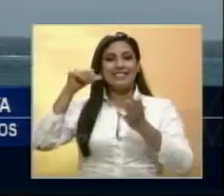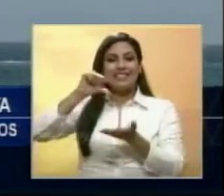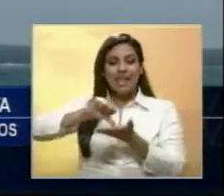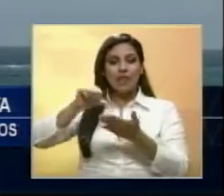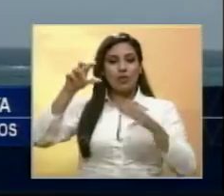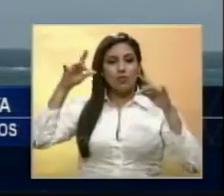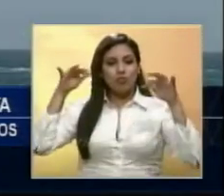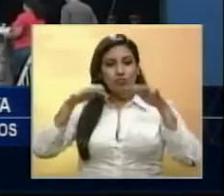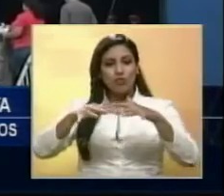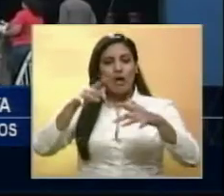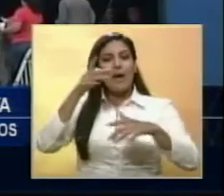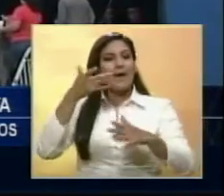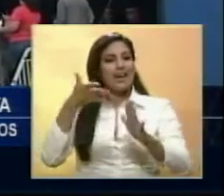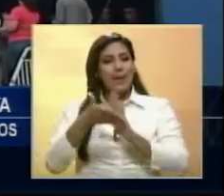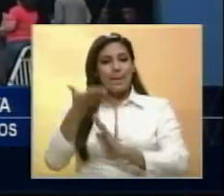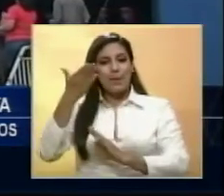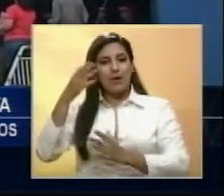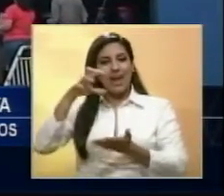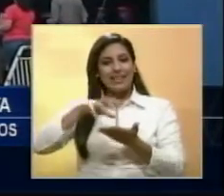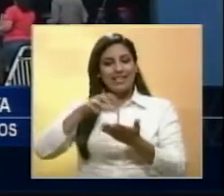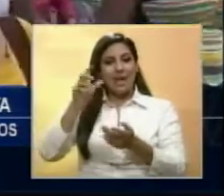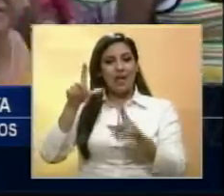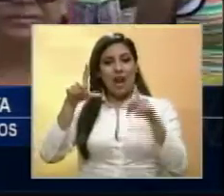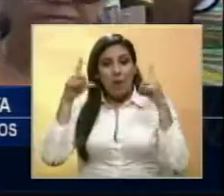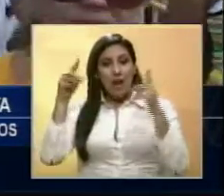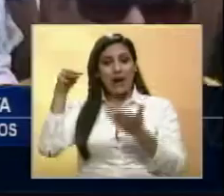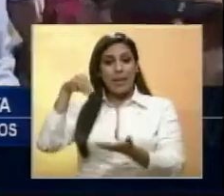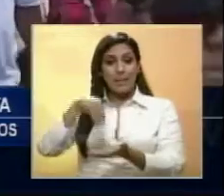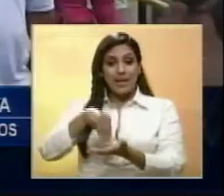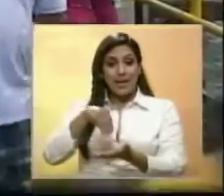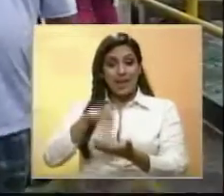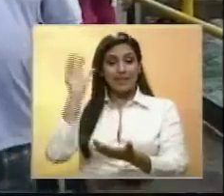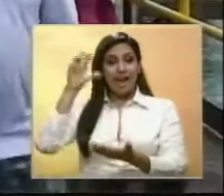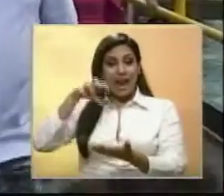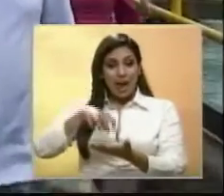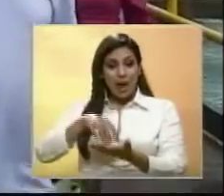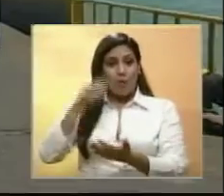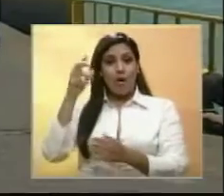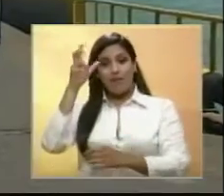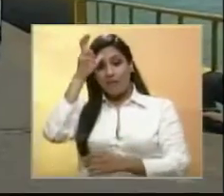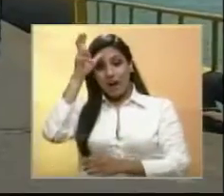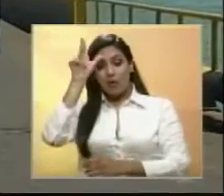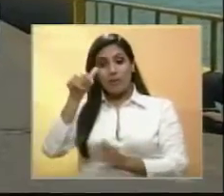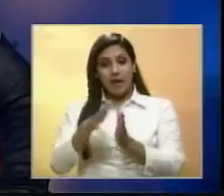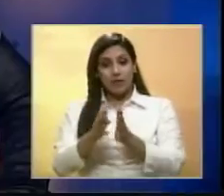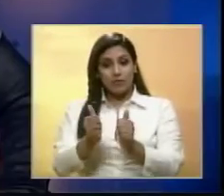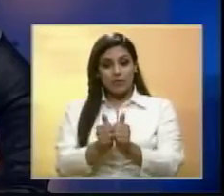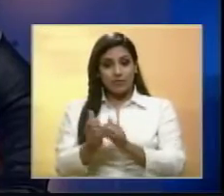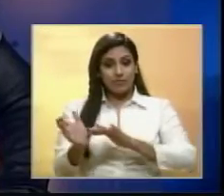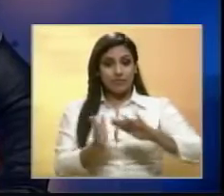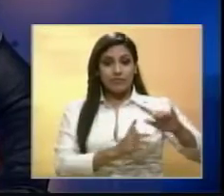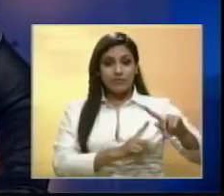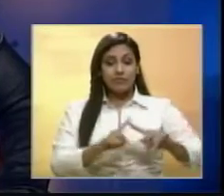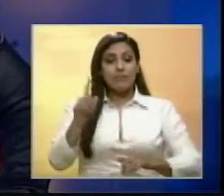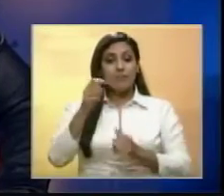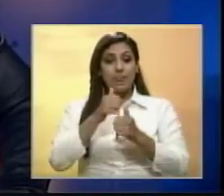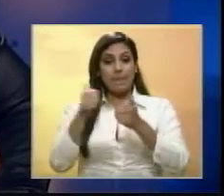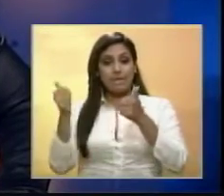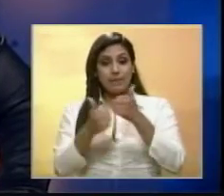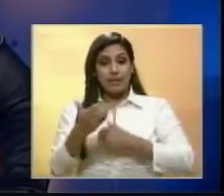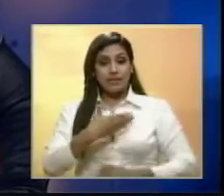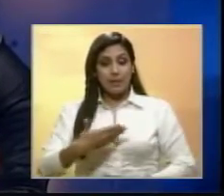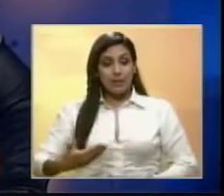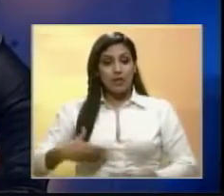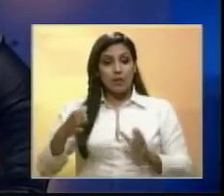poblados, entre los cuales se encuentran los estados Vargas, Miranda, Aragua, Falcón y Anzoátegui. El vicepresidente del